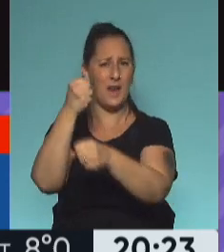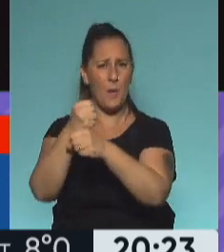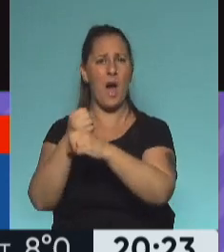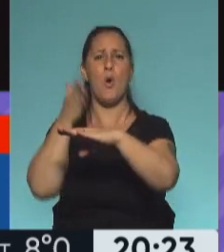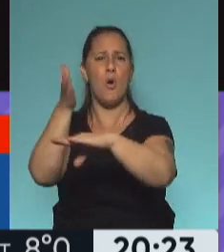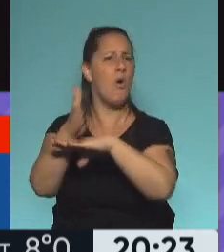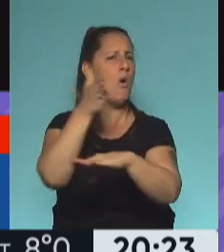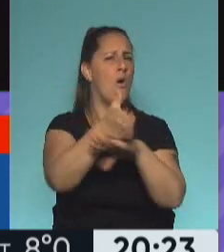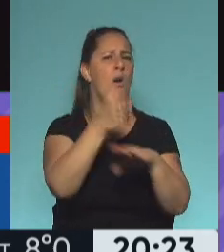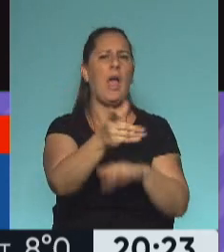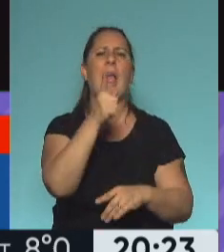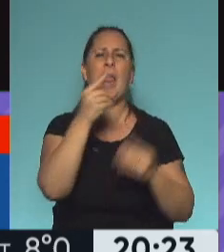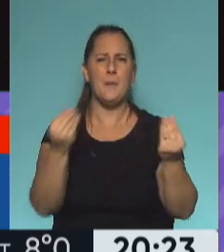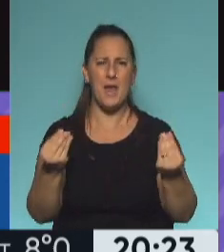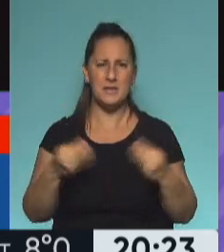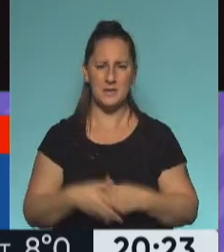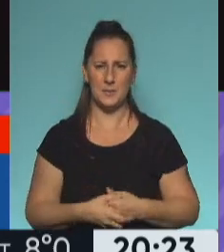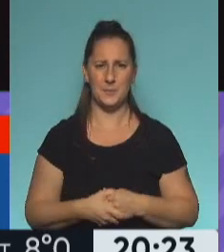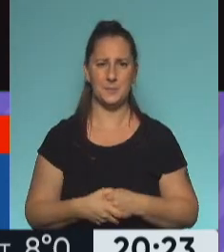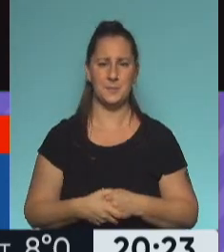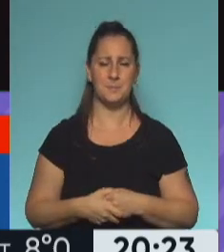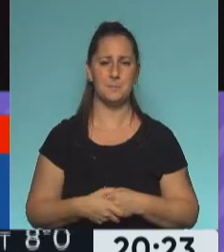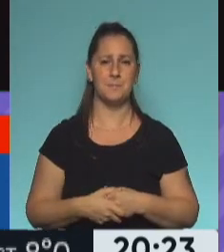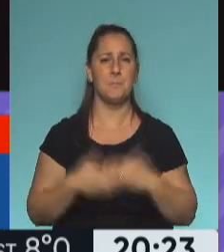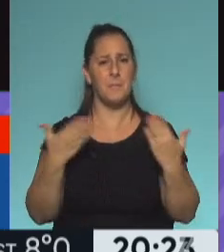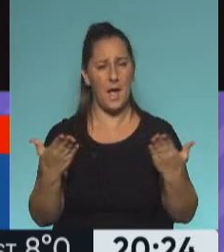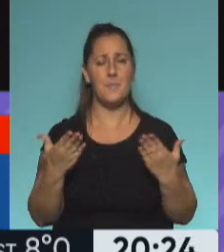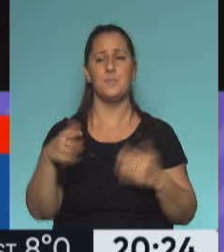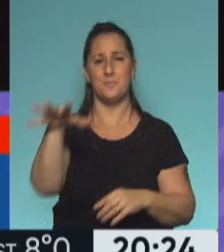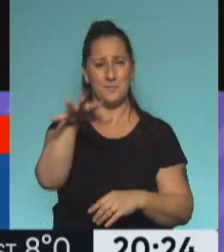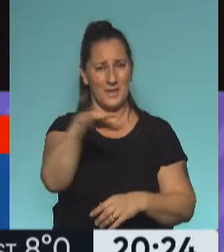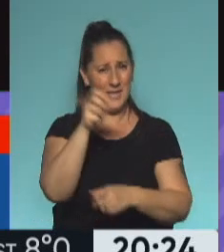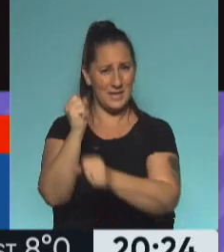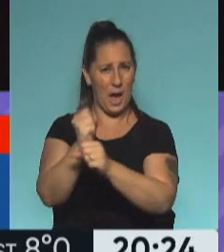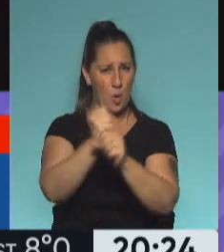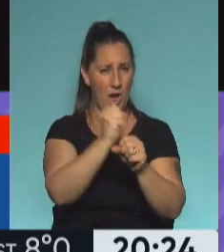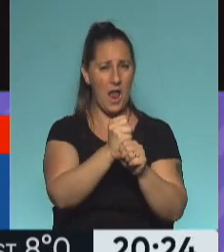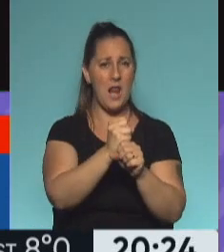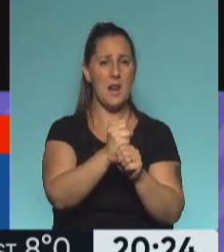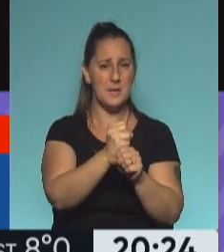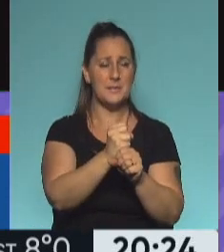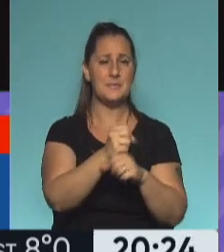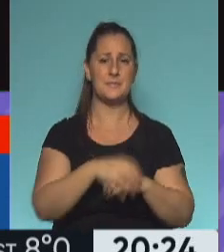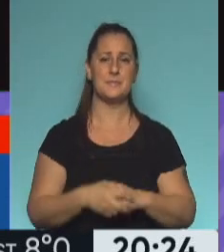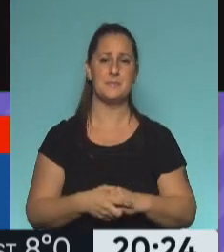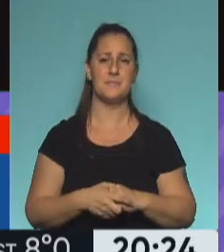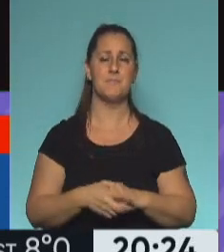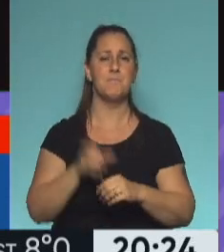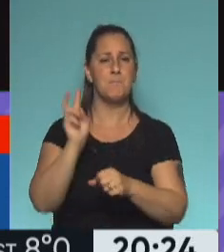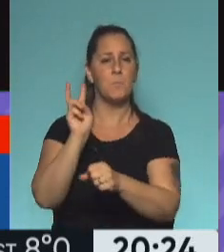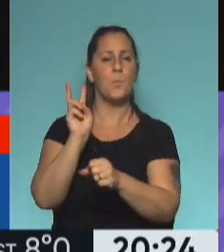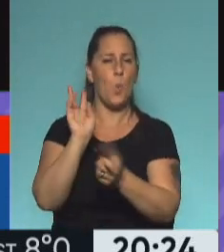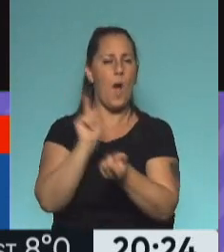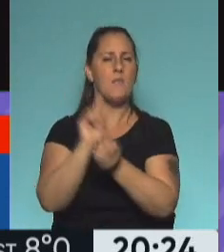ámbitos educativos? mire, en ámbitos laborales en general se han estado